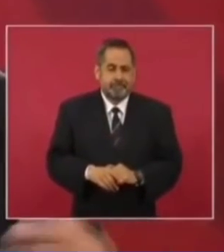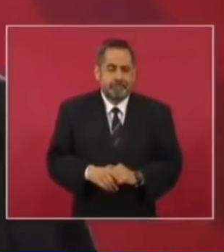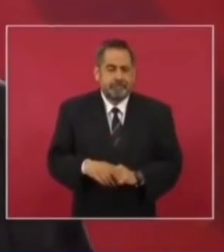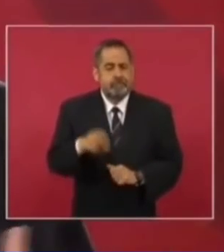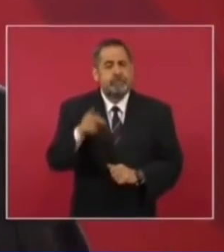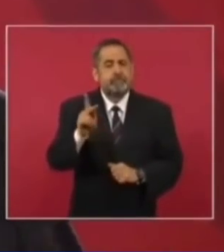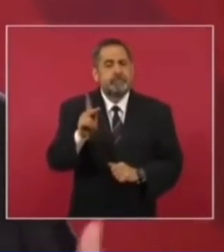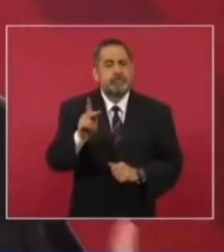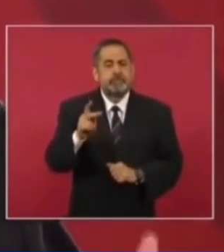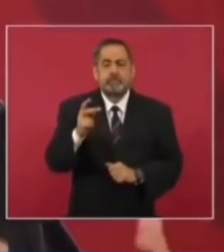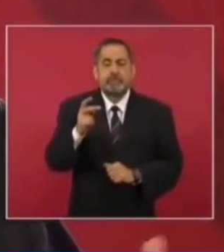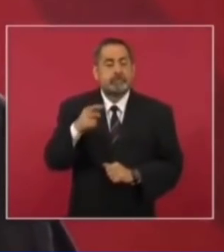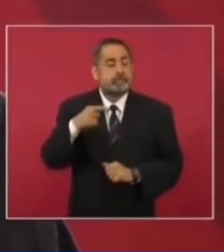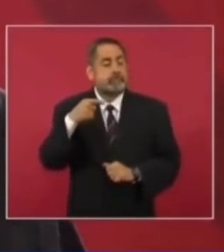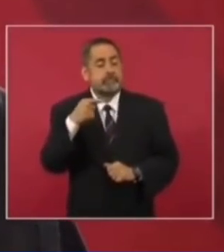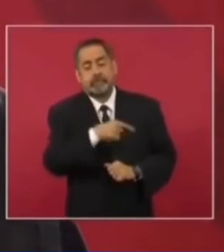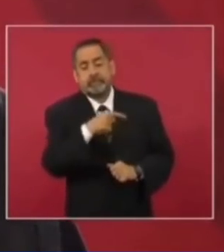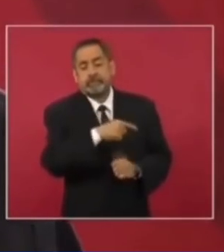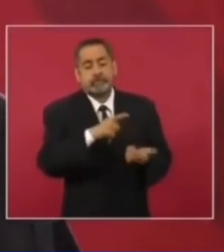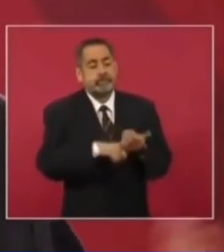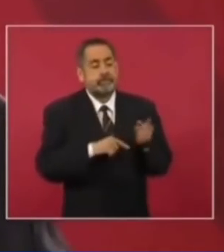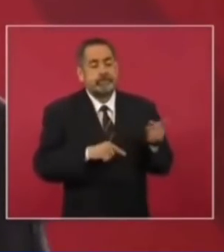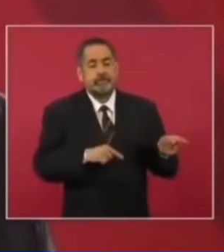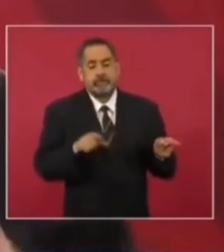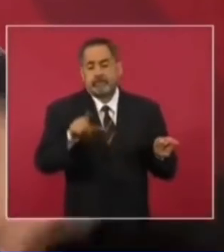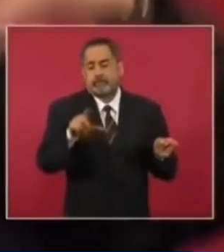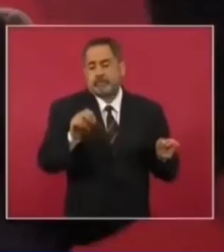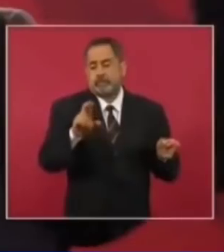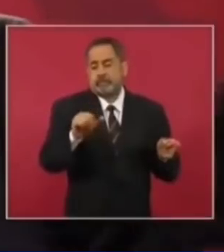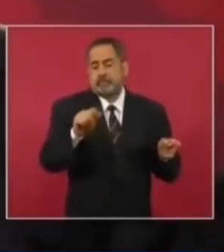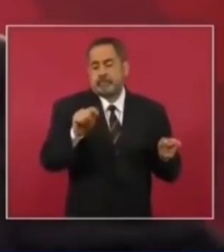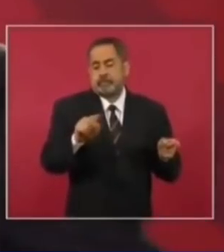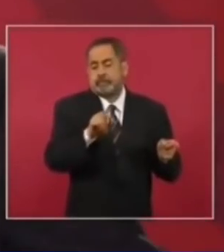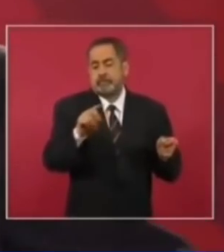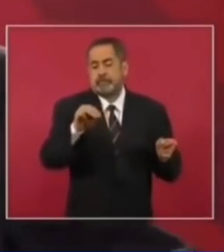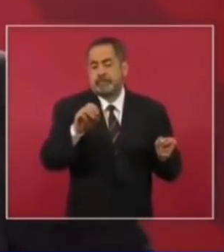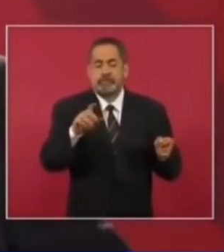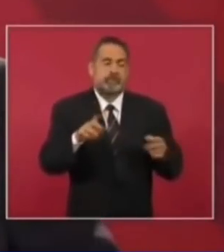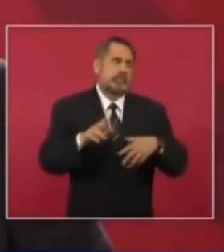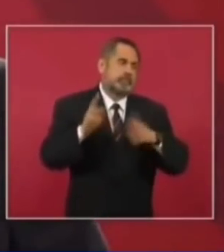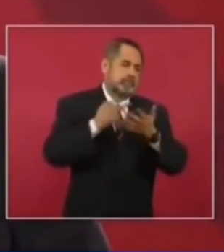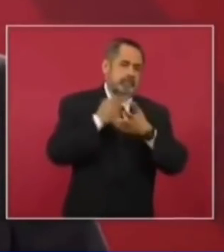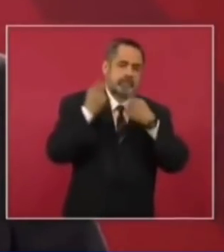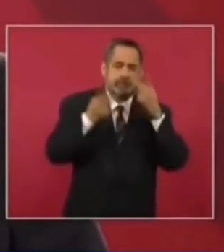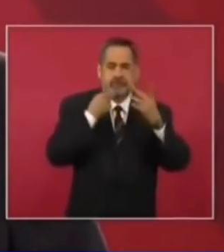Pero este señor Loret de Mola, pues,